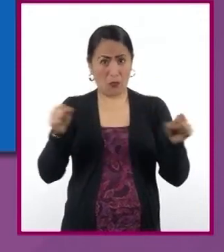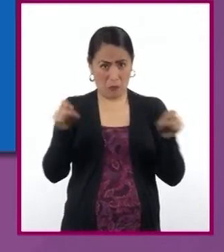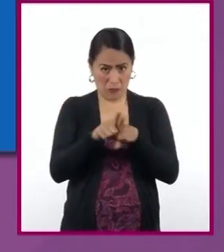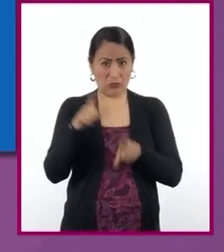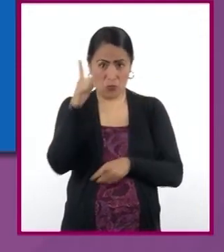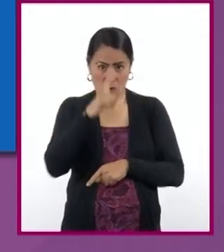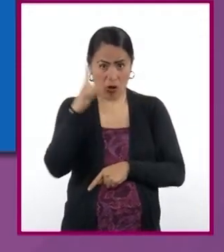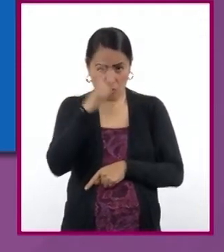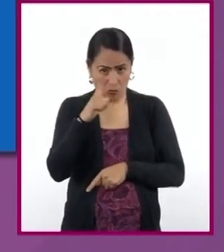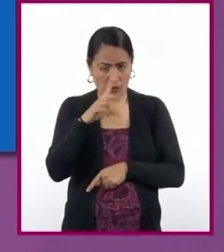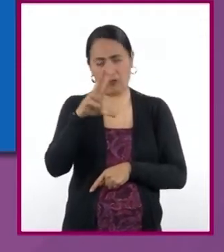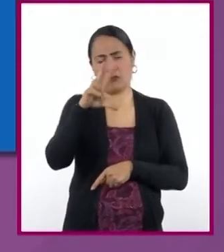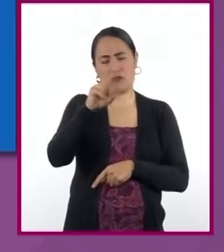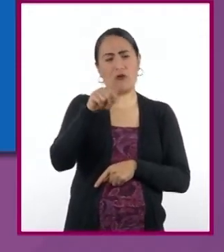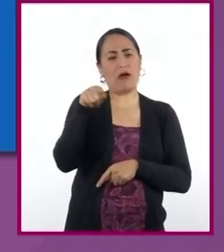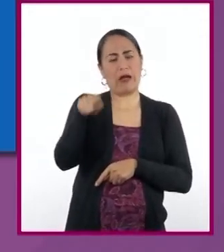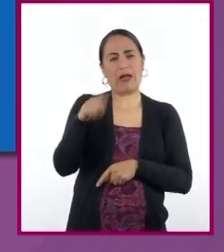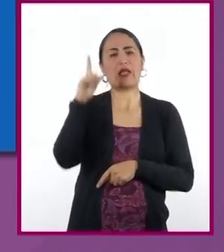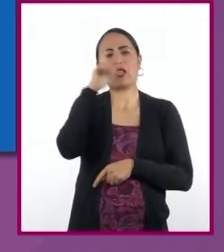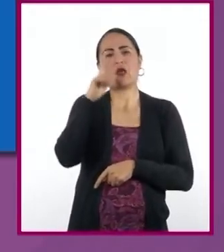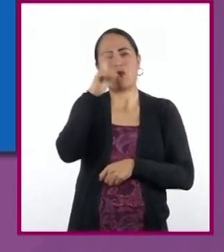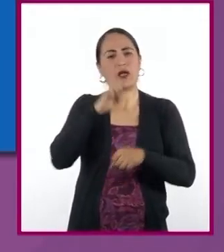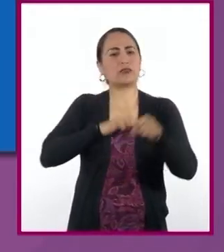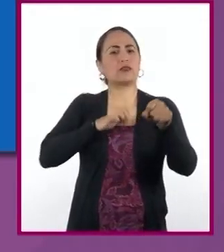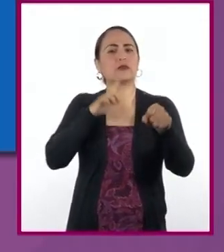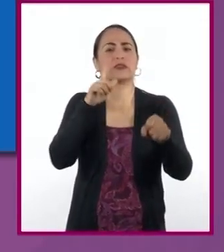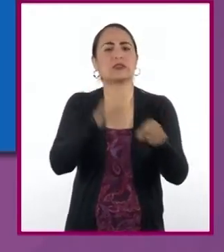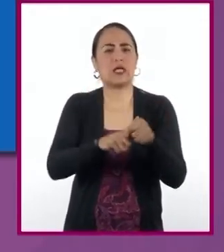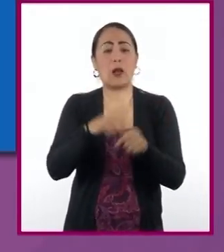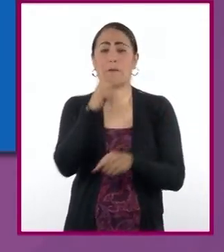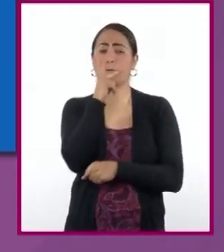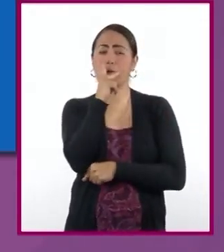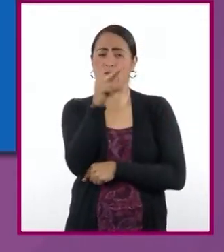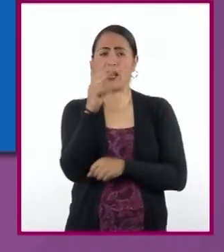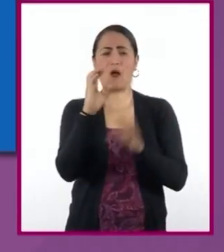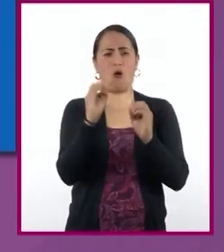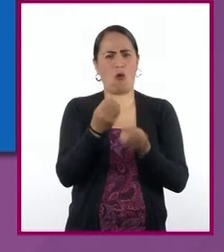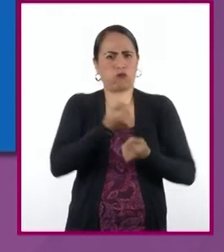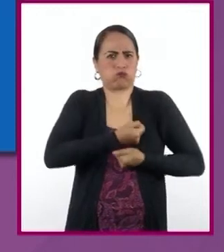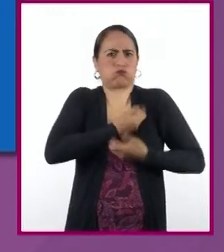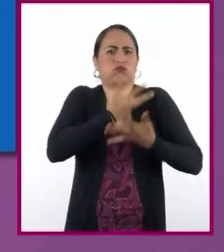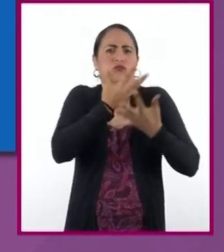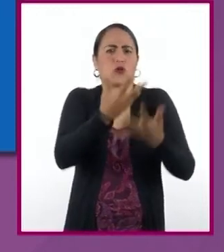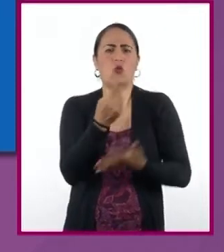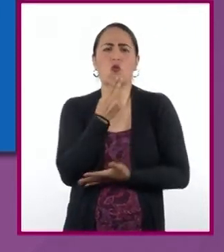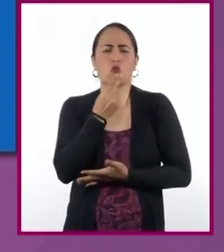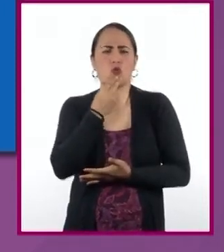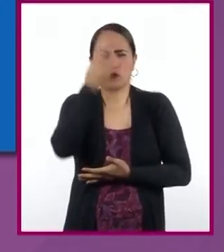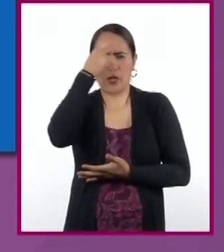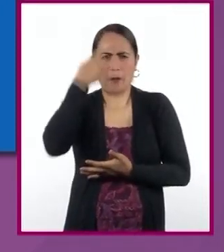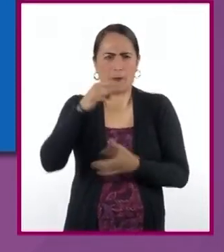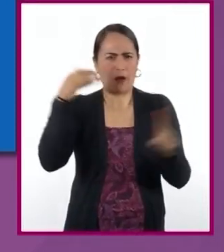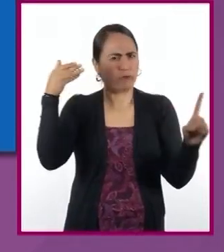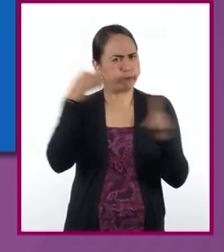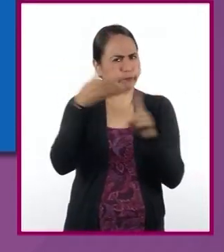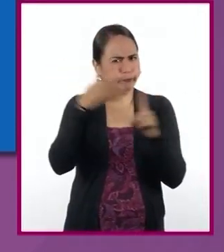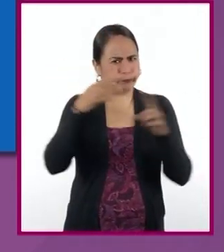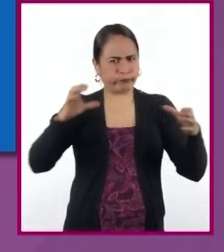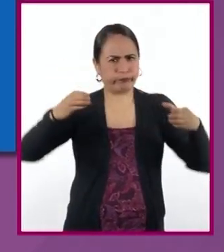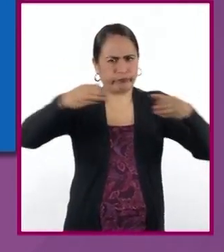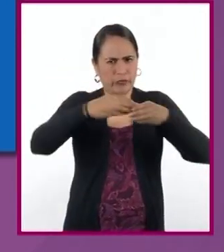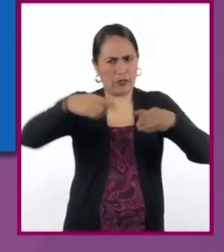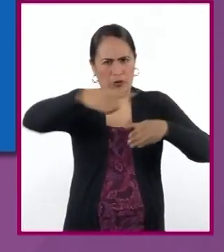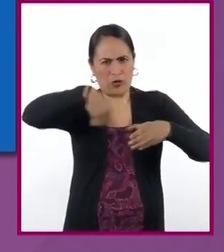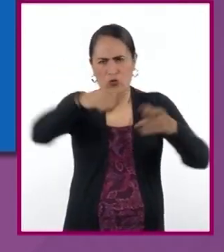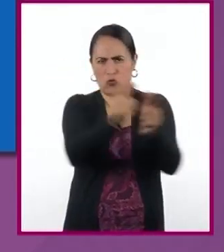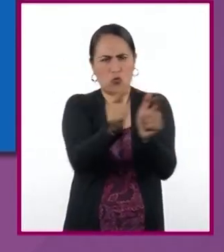estamos hablando de lenguaje especializado, compuesto por palabras o expresiones que se usan específicamente en un campo del conocimiento